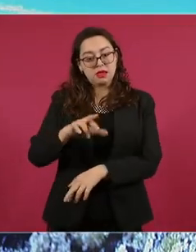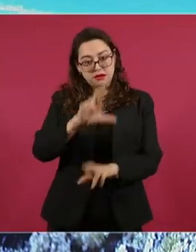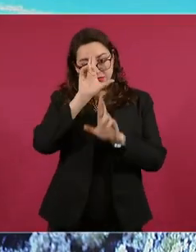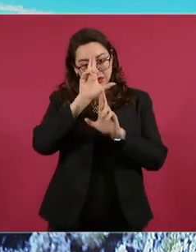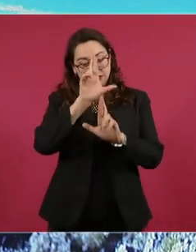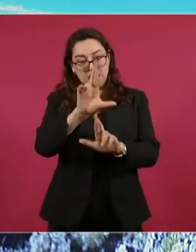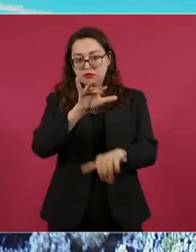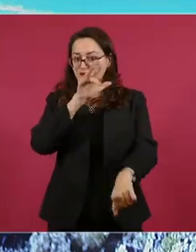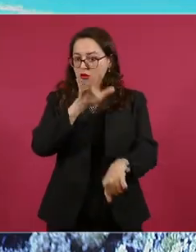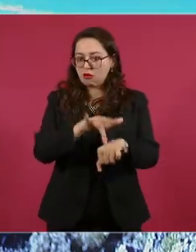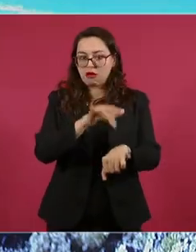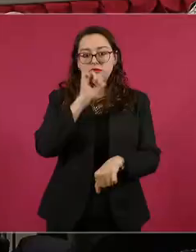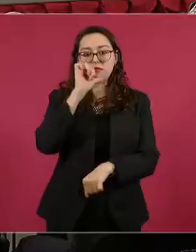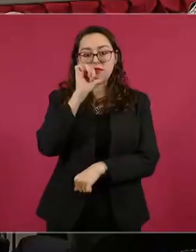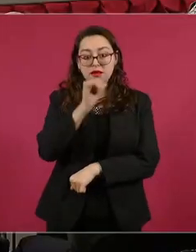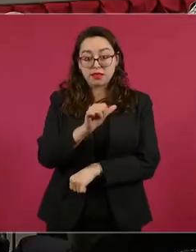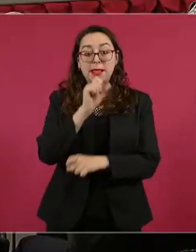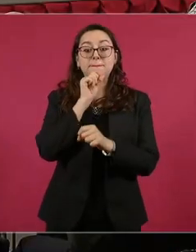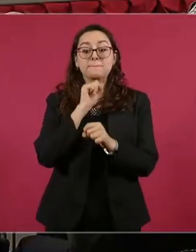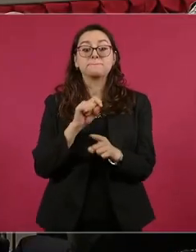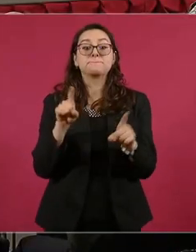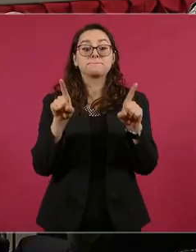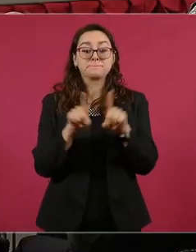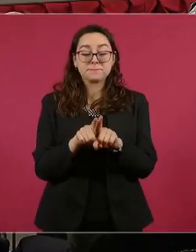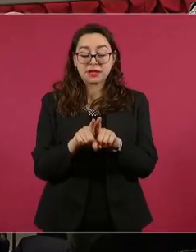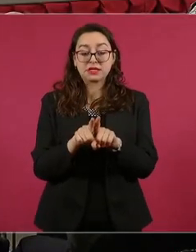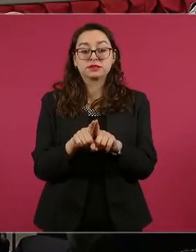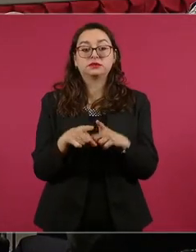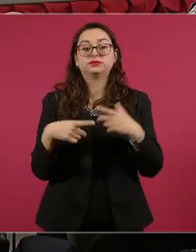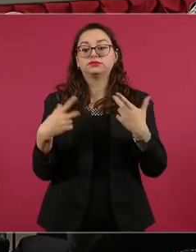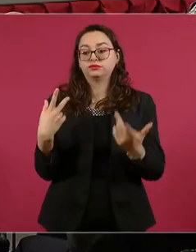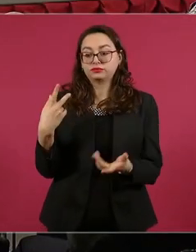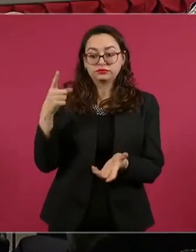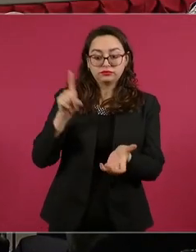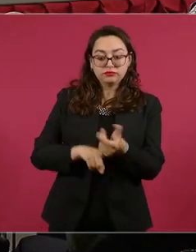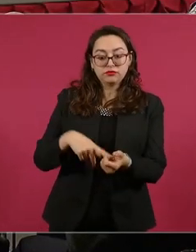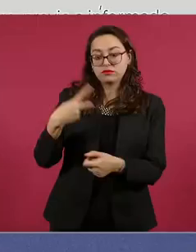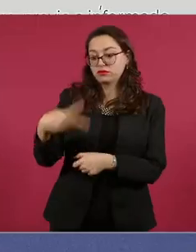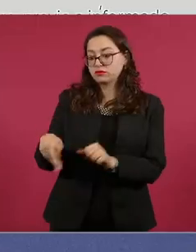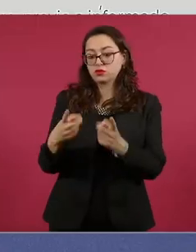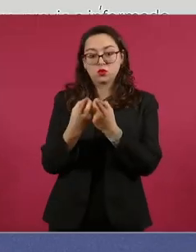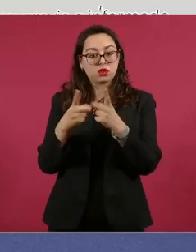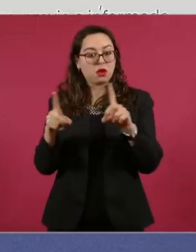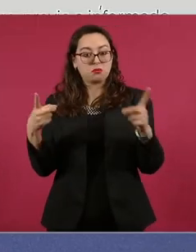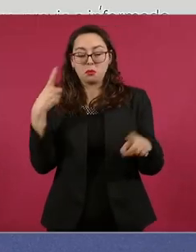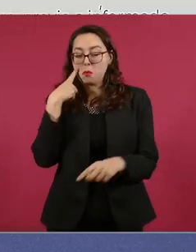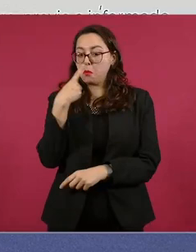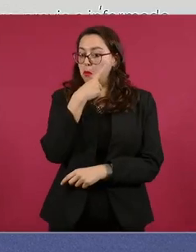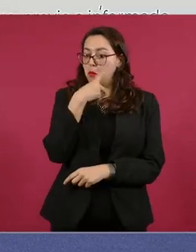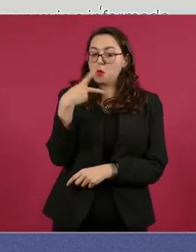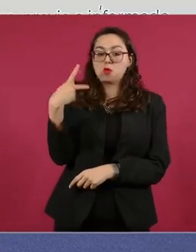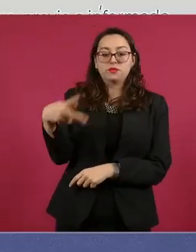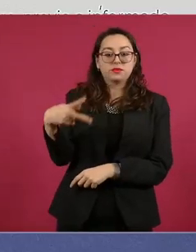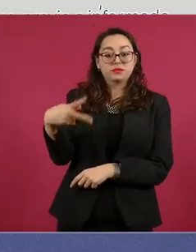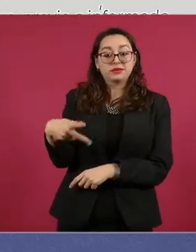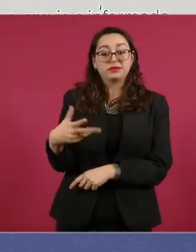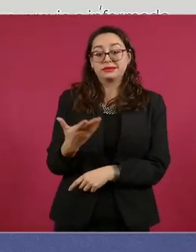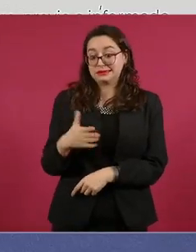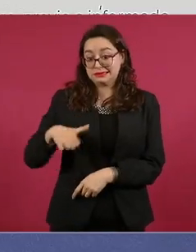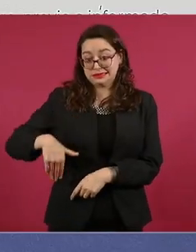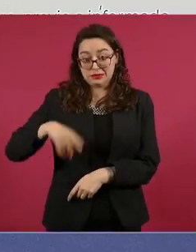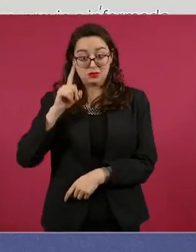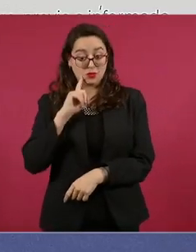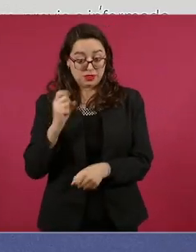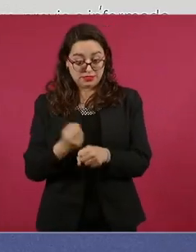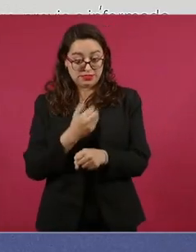Mexican. También se plantea en el marco de la autonomía su desarrollo integral y, como decía la secretaria, algo muy importante